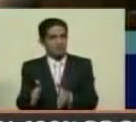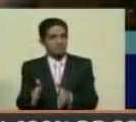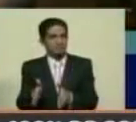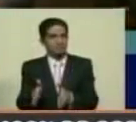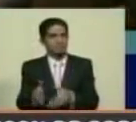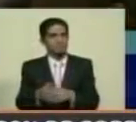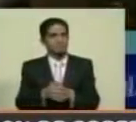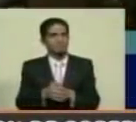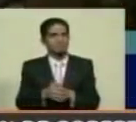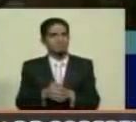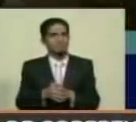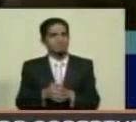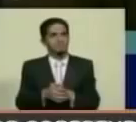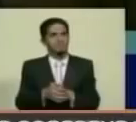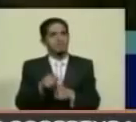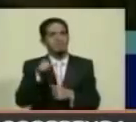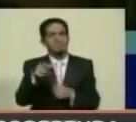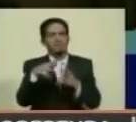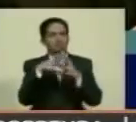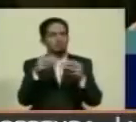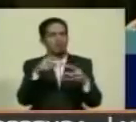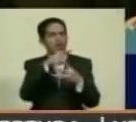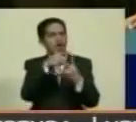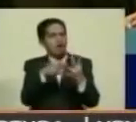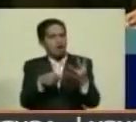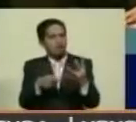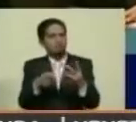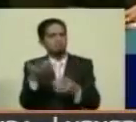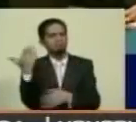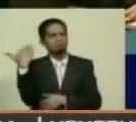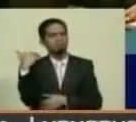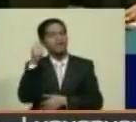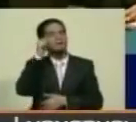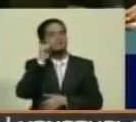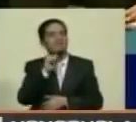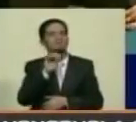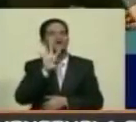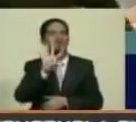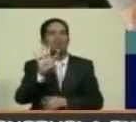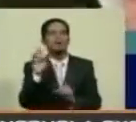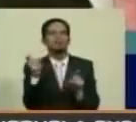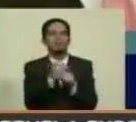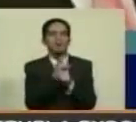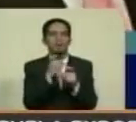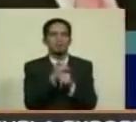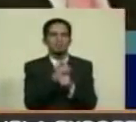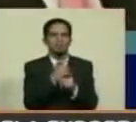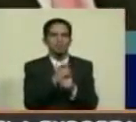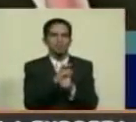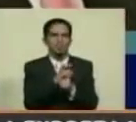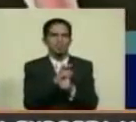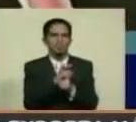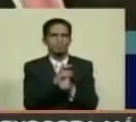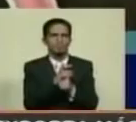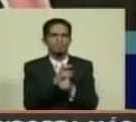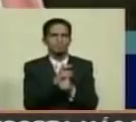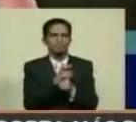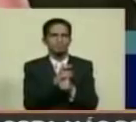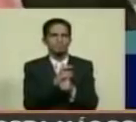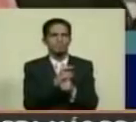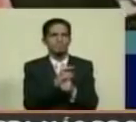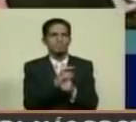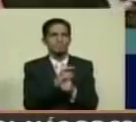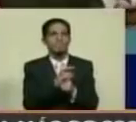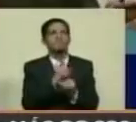los eventos que se suscitaron el pasado día sábado 4 de agosto. Y hay algunos elementos para